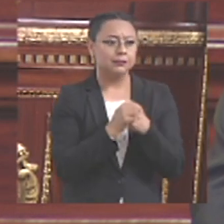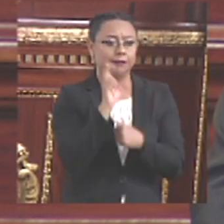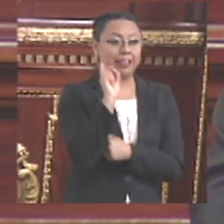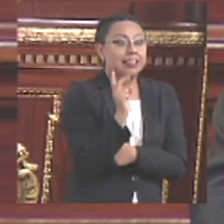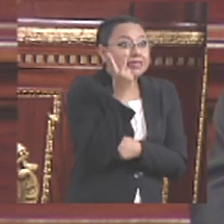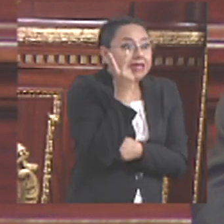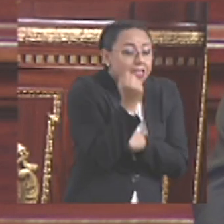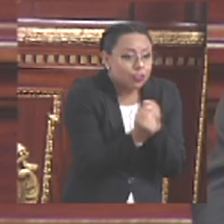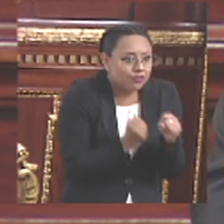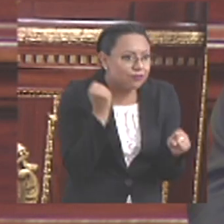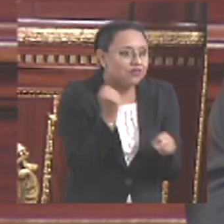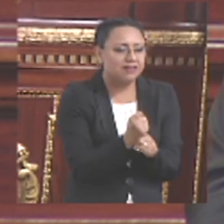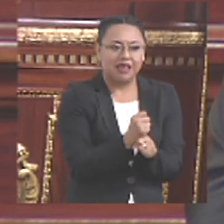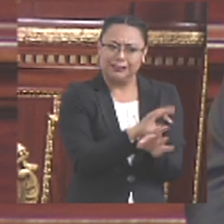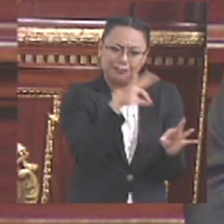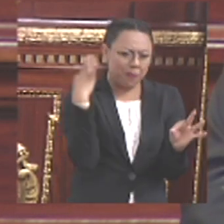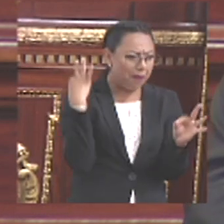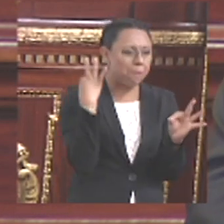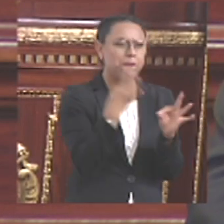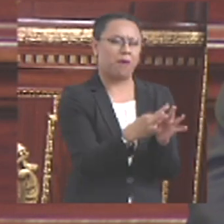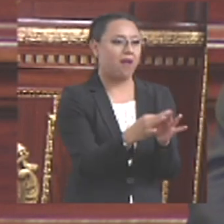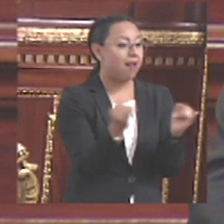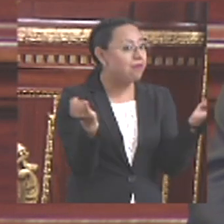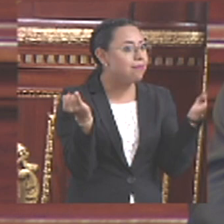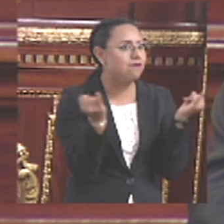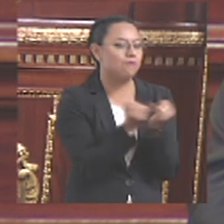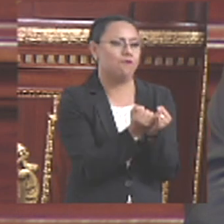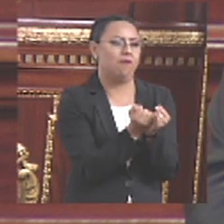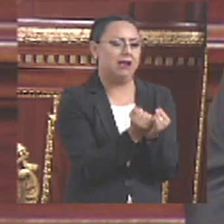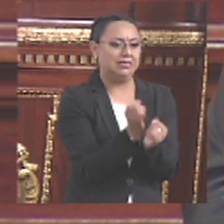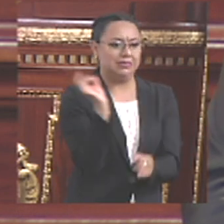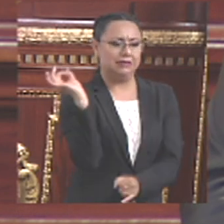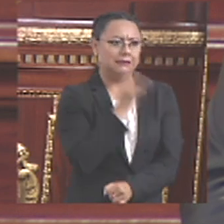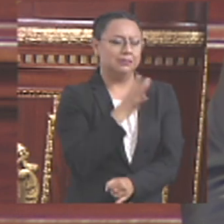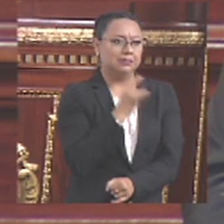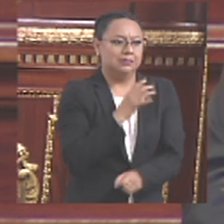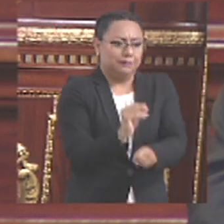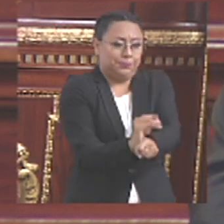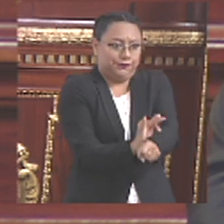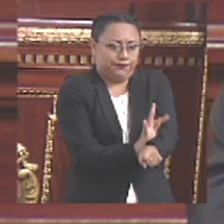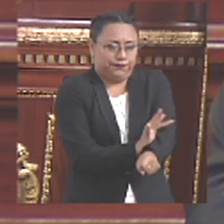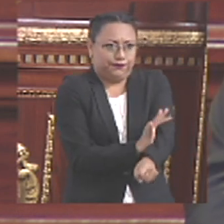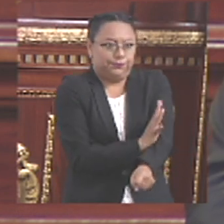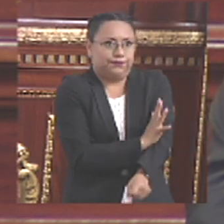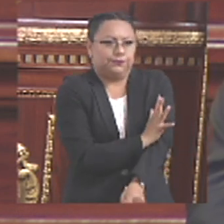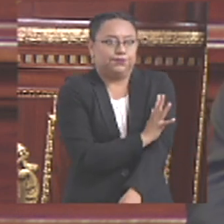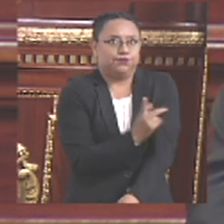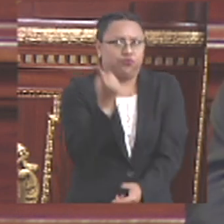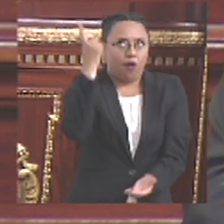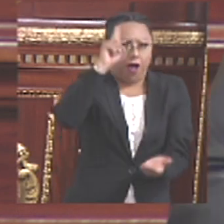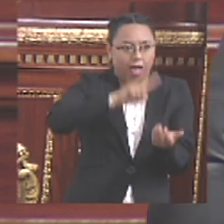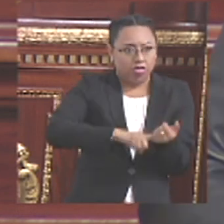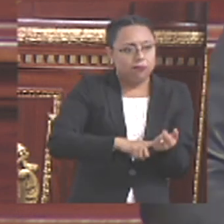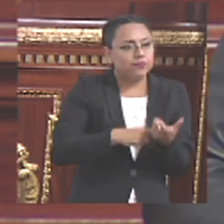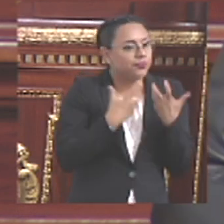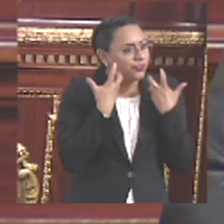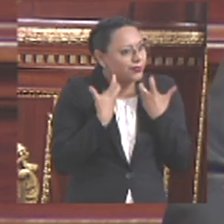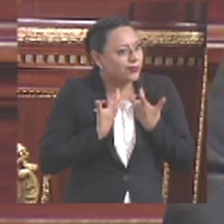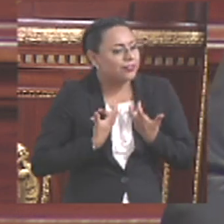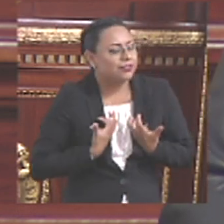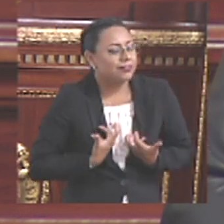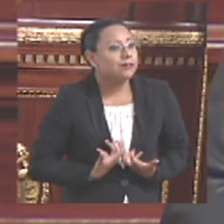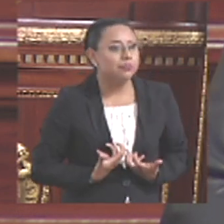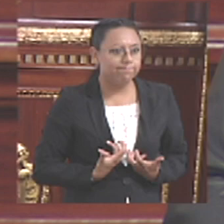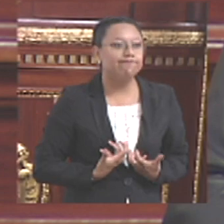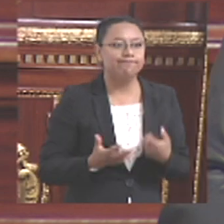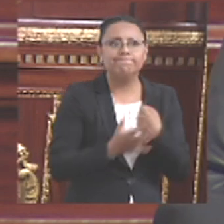un mismo episodio invadieron de miedo, adrenalina y tristeza a quienes ya habían pasado por